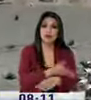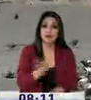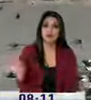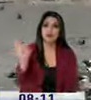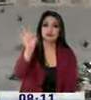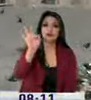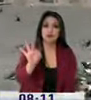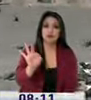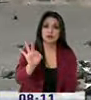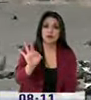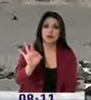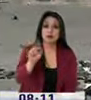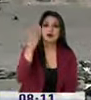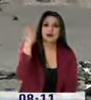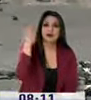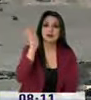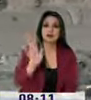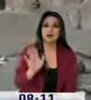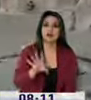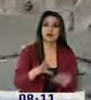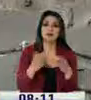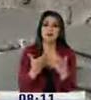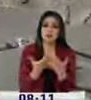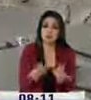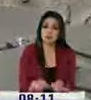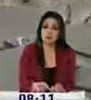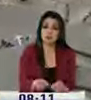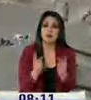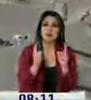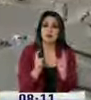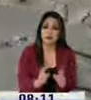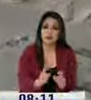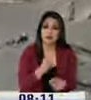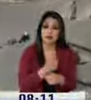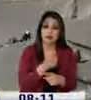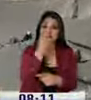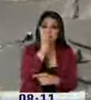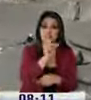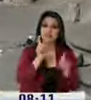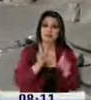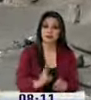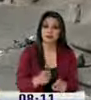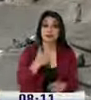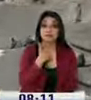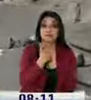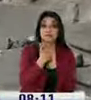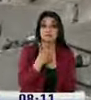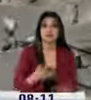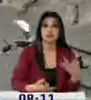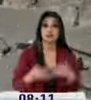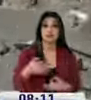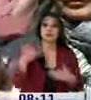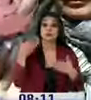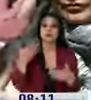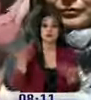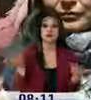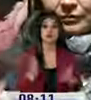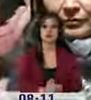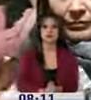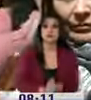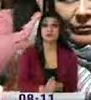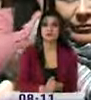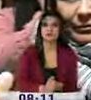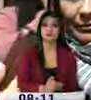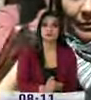designar a un delegado del alcalde en dicha comisión. Pues ahora tendrán que, por esa decisión, tendrán que enfrentar un juicio político.